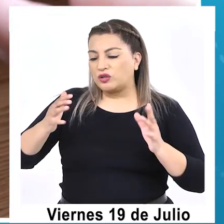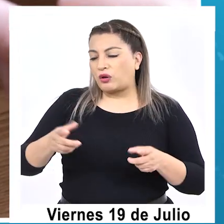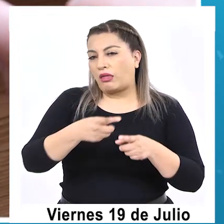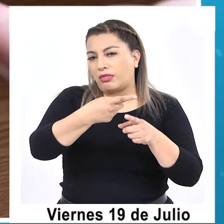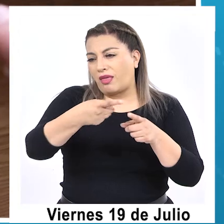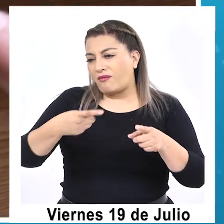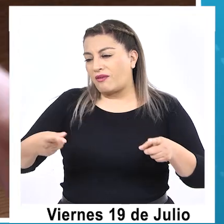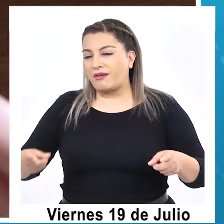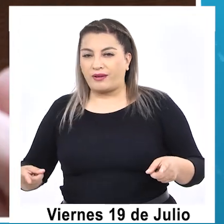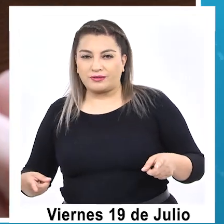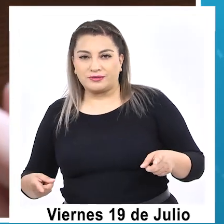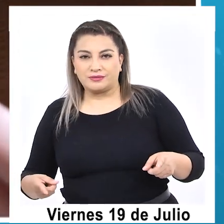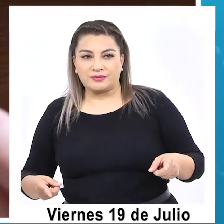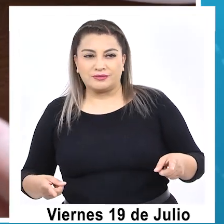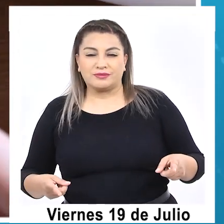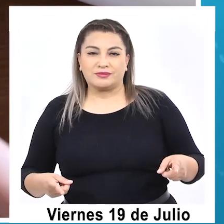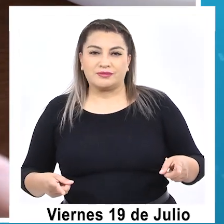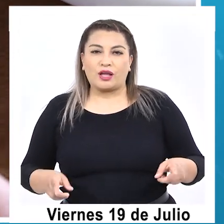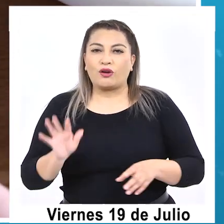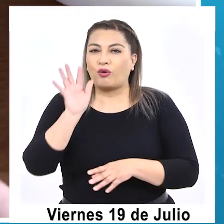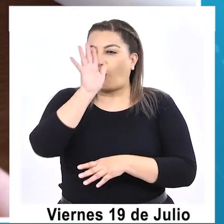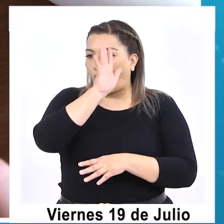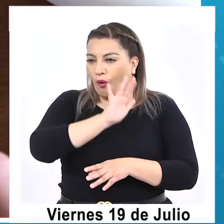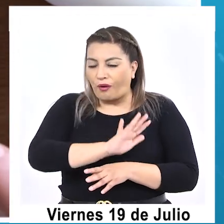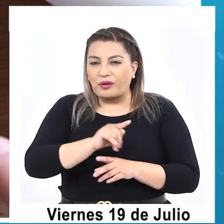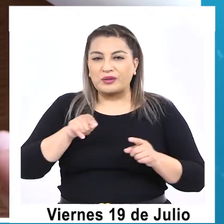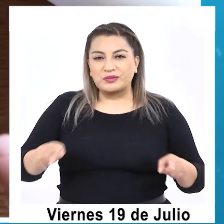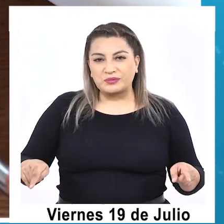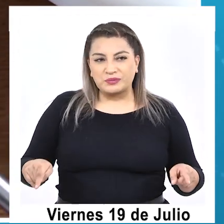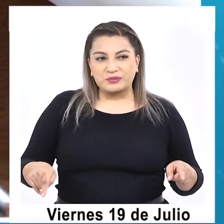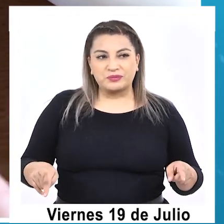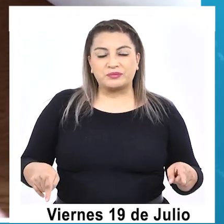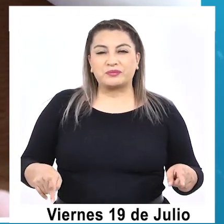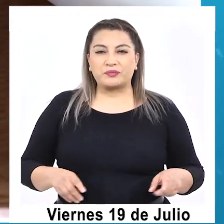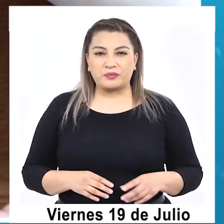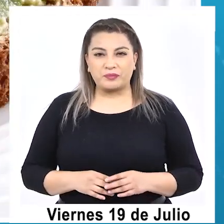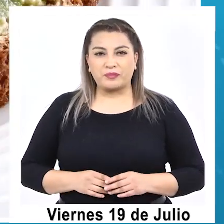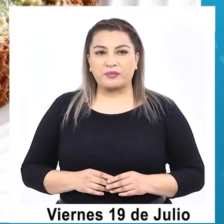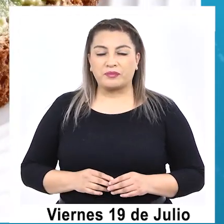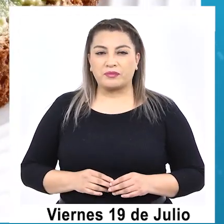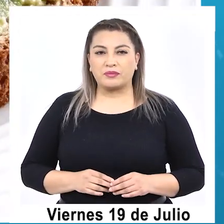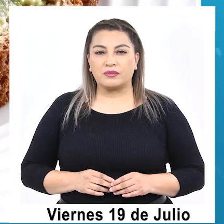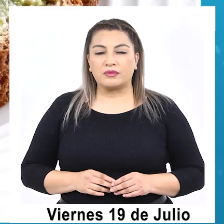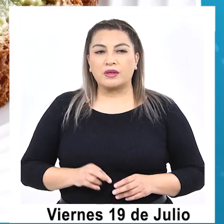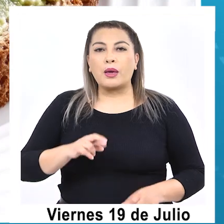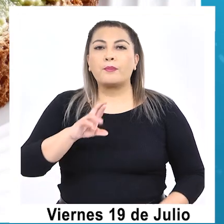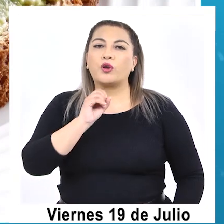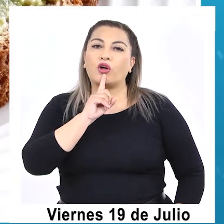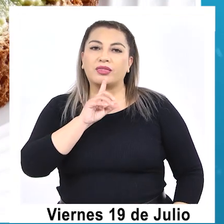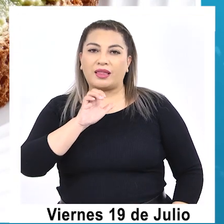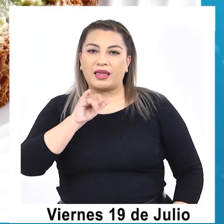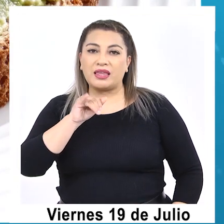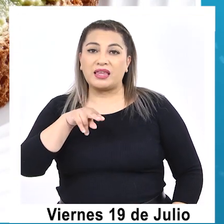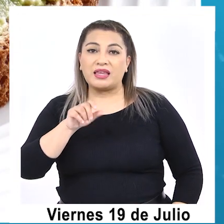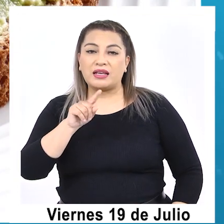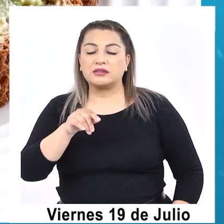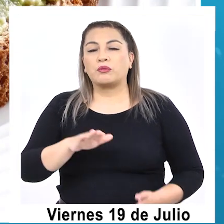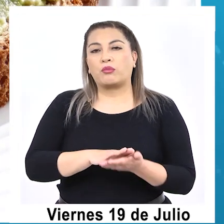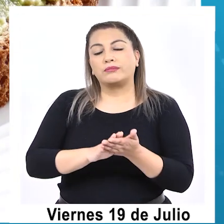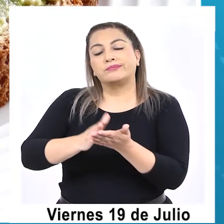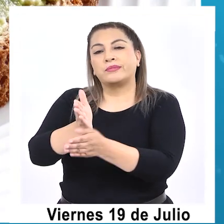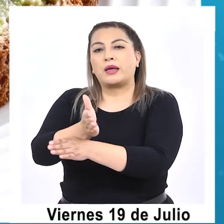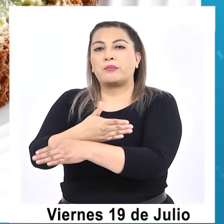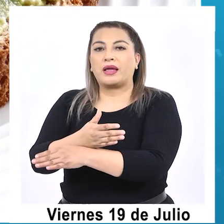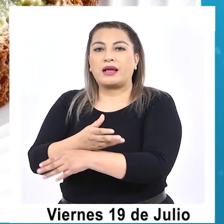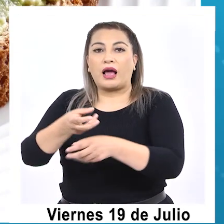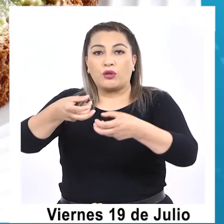variadas, ojalá de la estación, para también ser un poco sostenible con nuestro planeta. Proteínas de buena calidad, privilegiar el pescado,